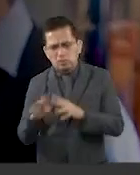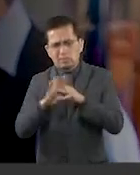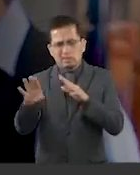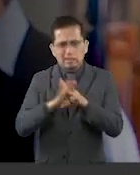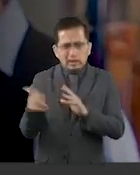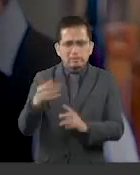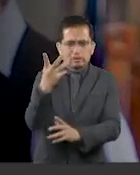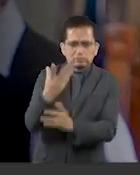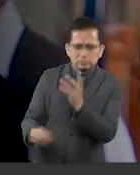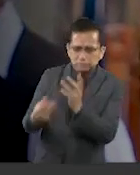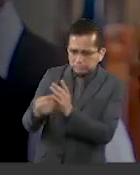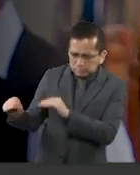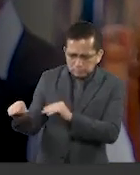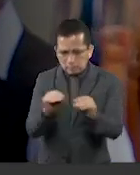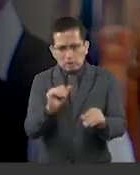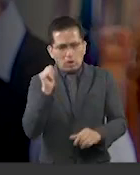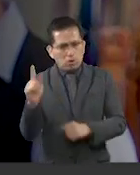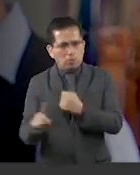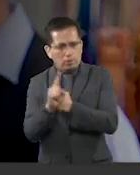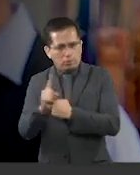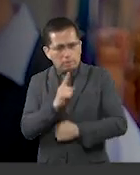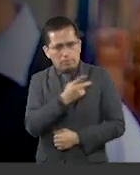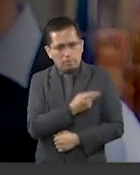de Palestina.